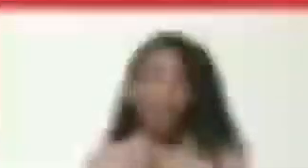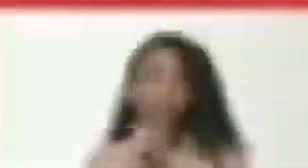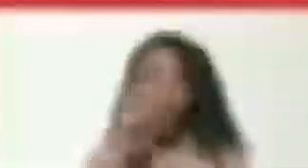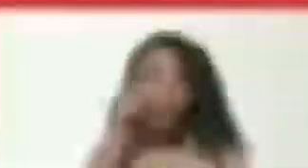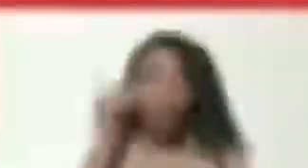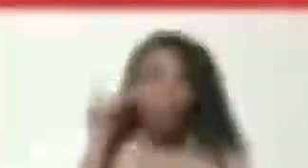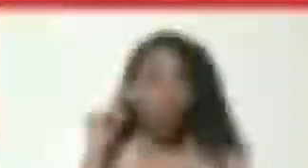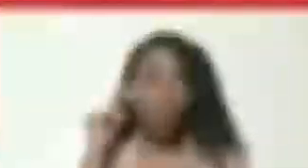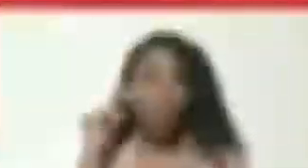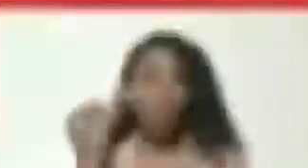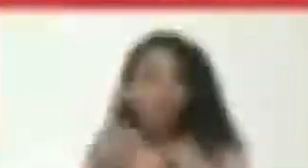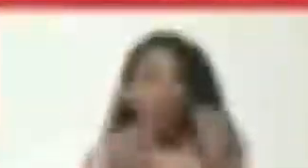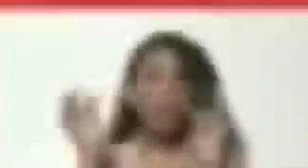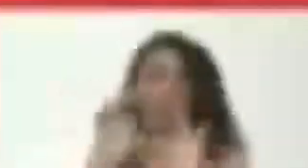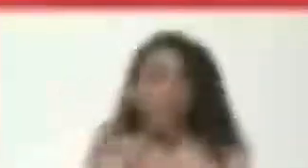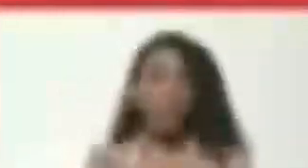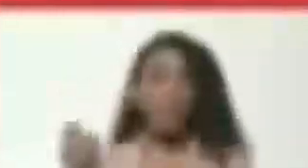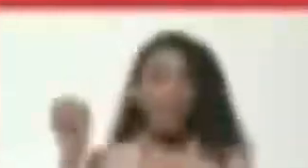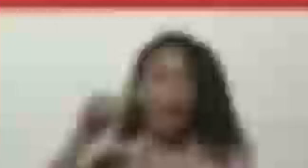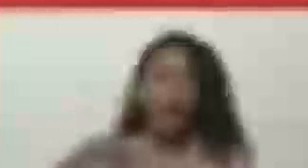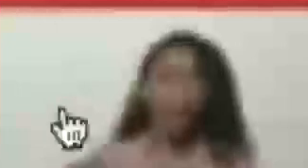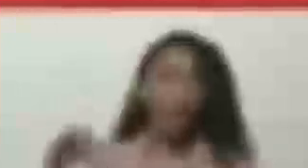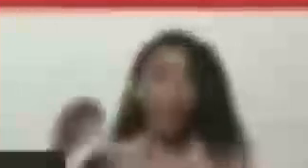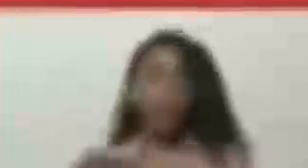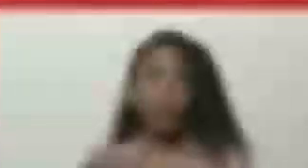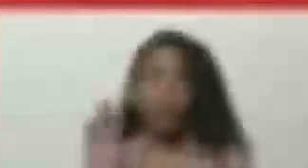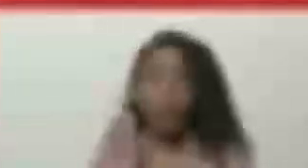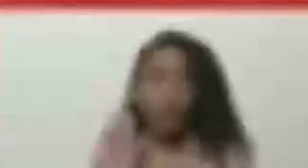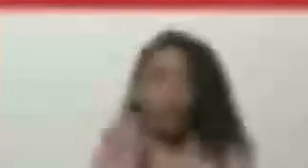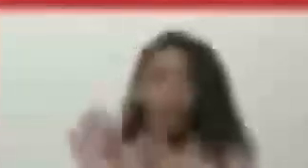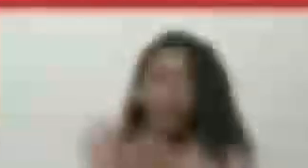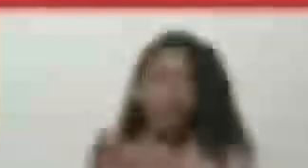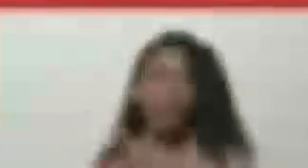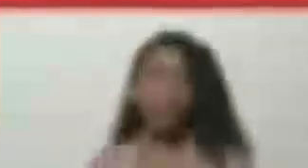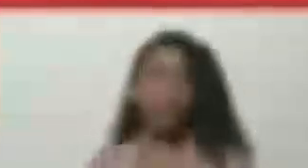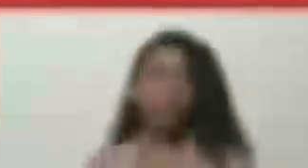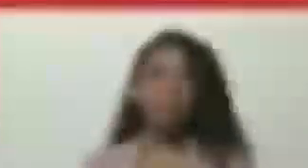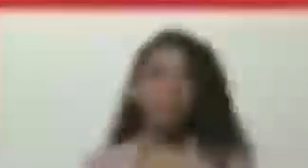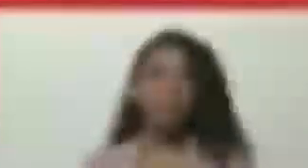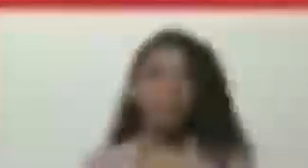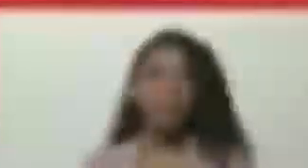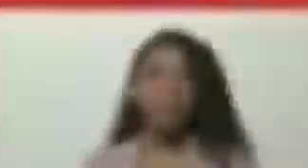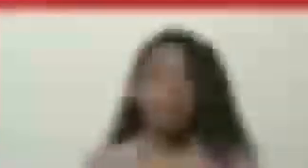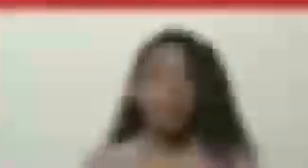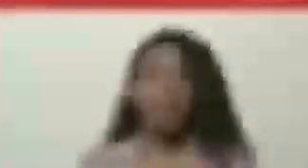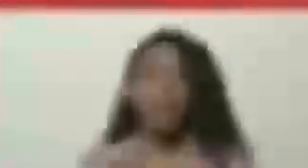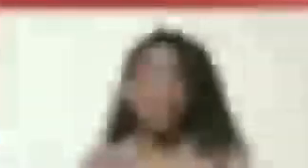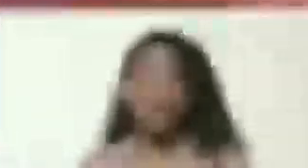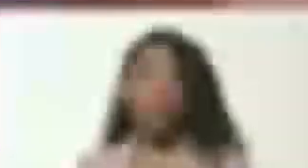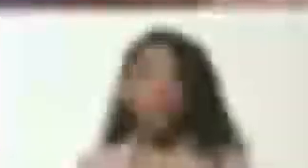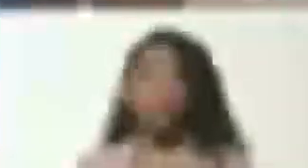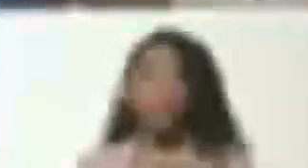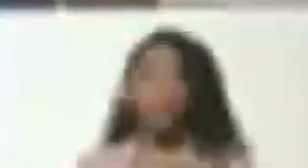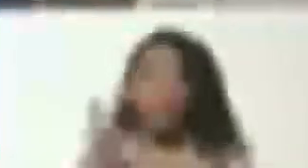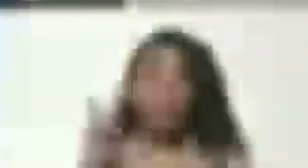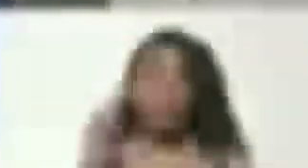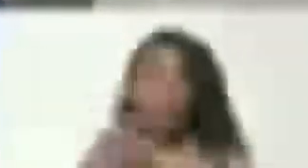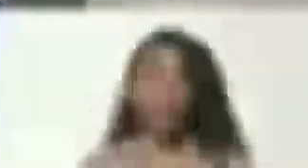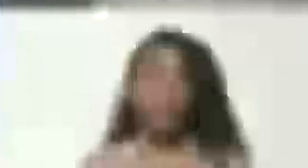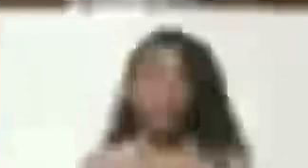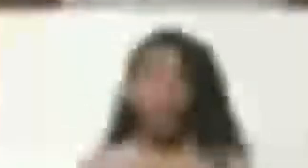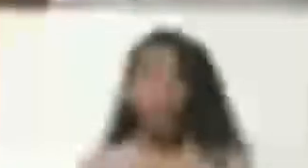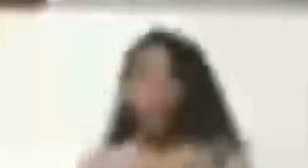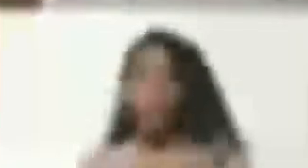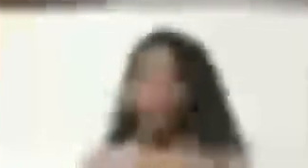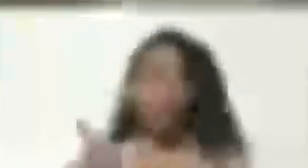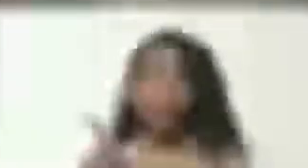trabajadoras como vía de ahorro. Bueno, como vía de ahí está clarito, familiar. ¿No? Vamos a quitarle el audio. Ahí está clarito, Petro,